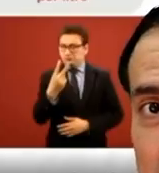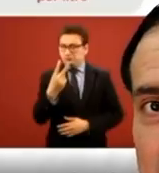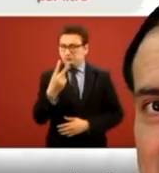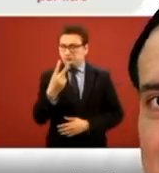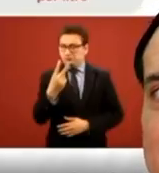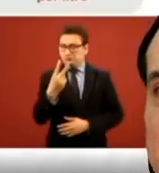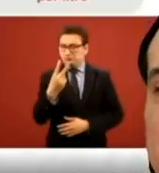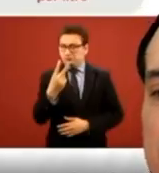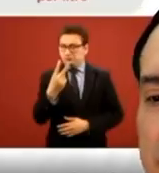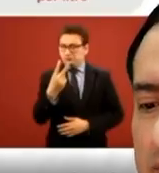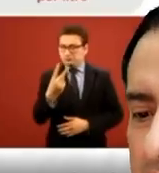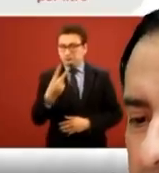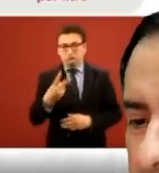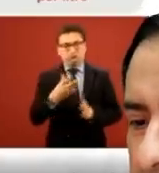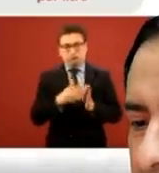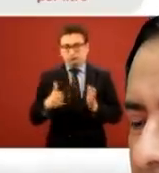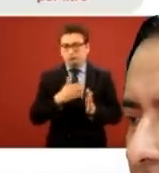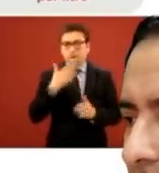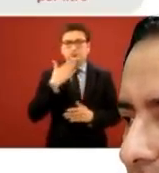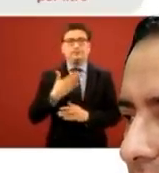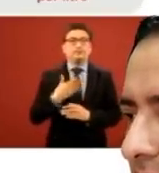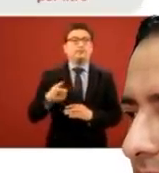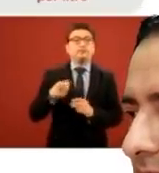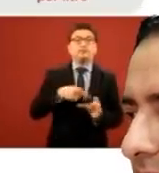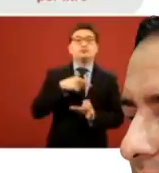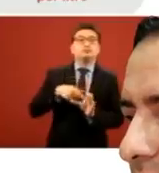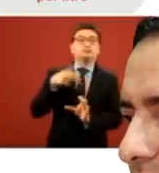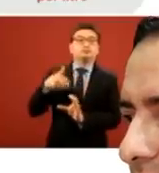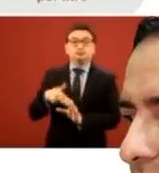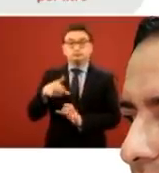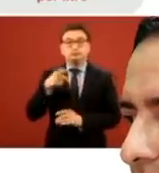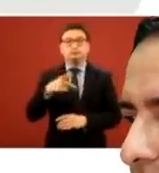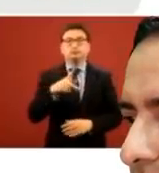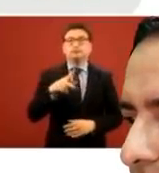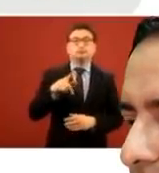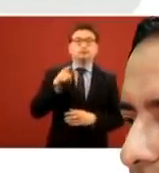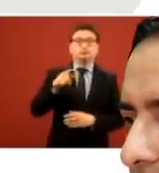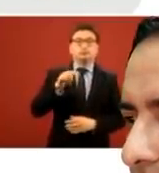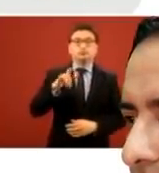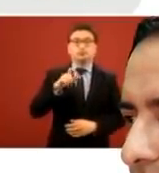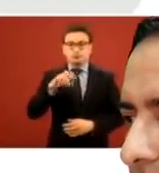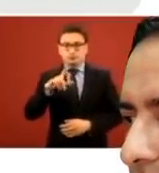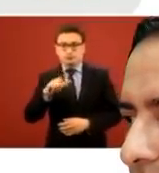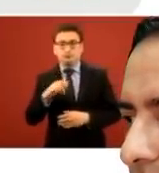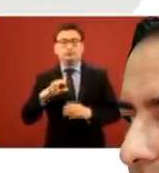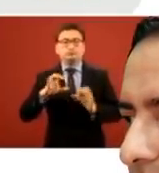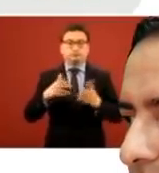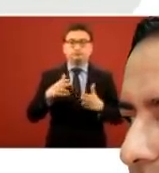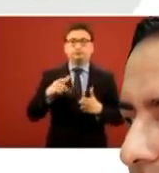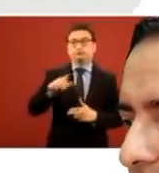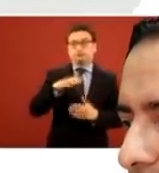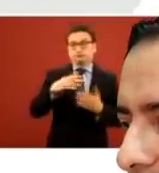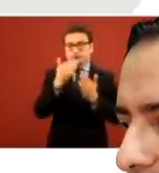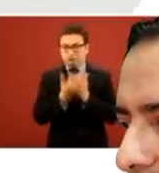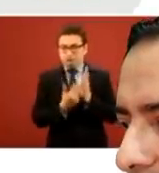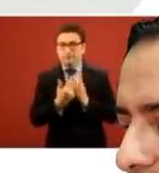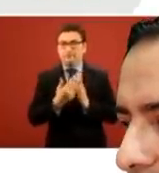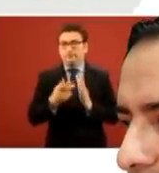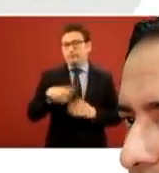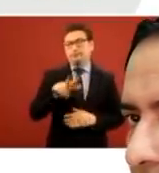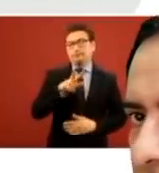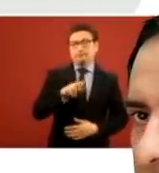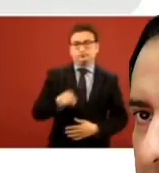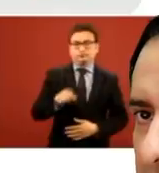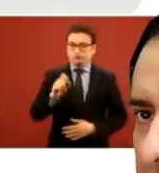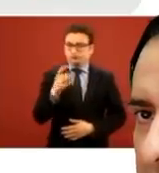magnitud de la disminución estaciones de servicio en tuxtla gutiérrez chiapas tiene el precio más bajo a 1824